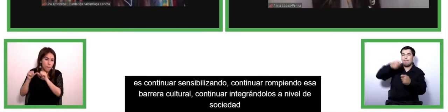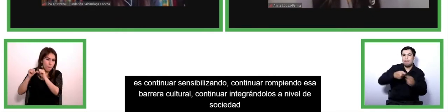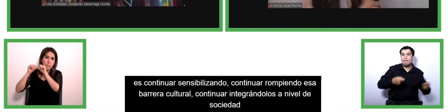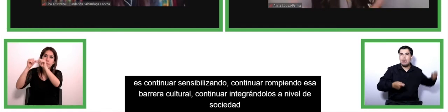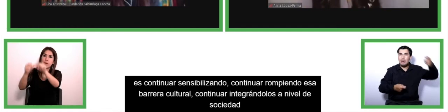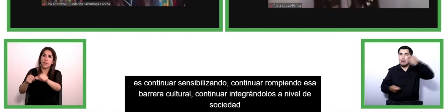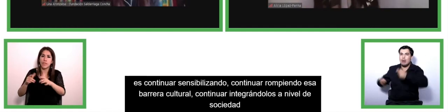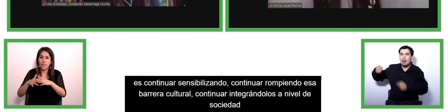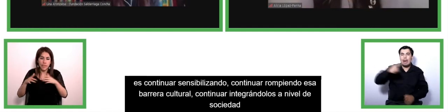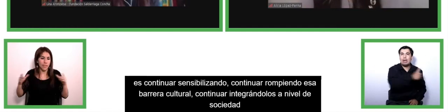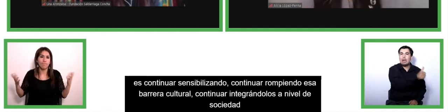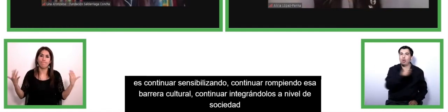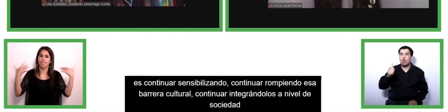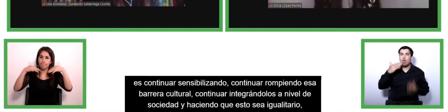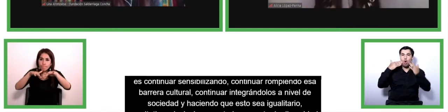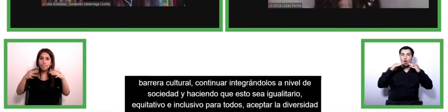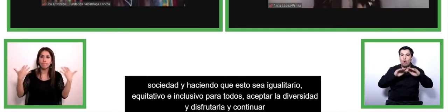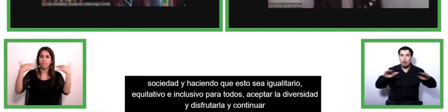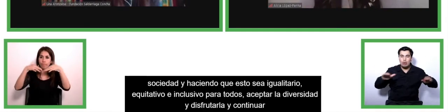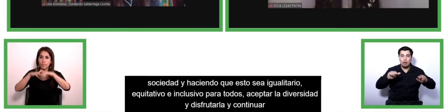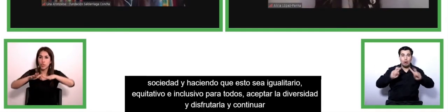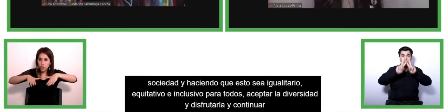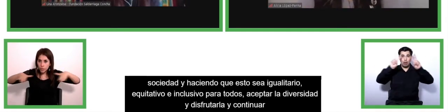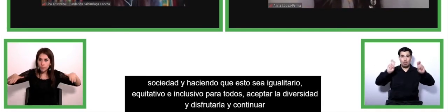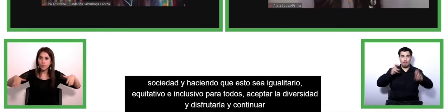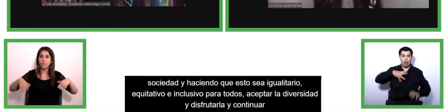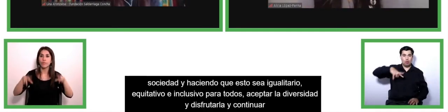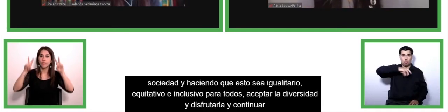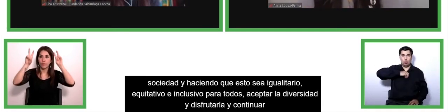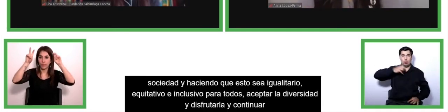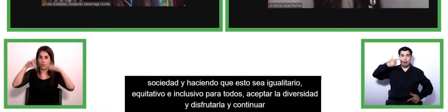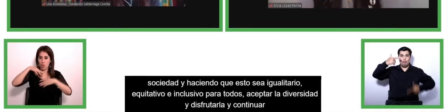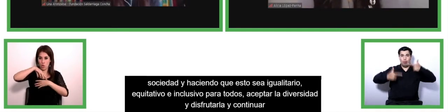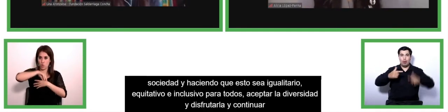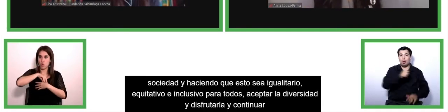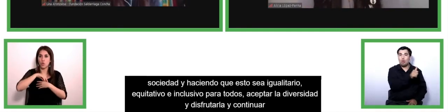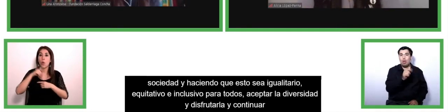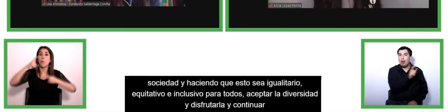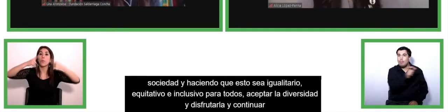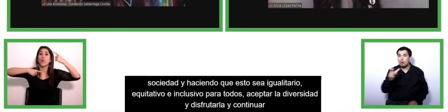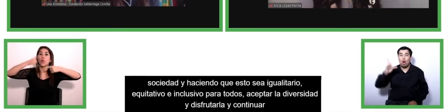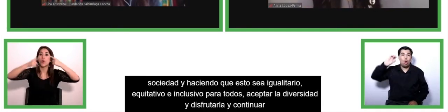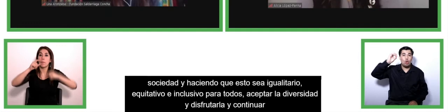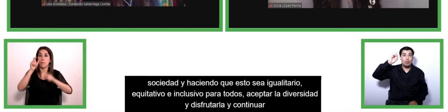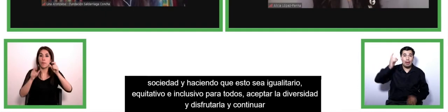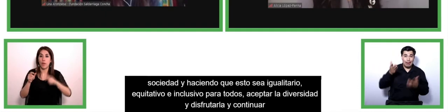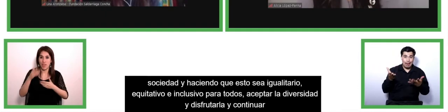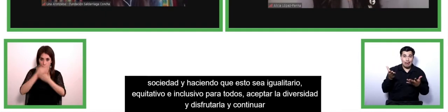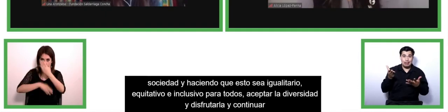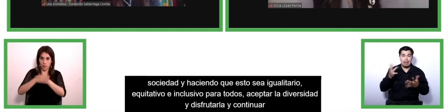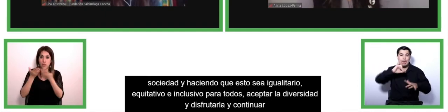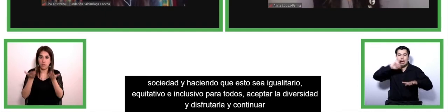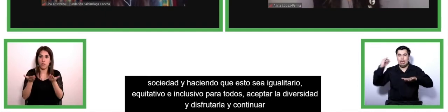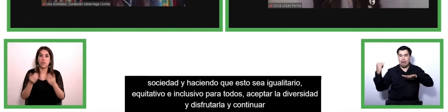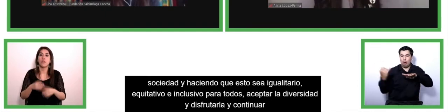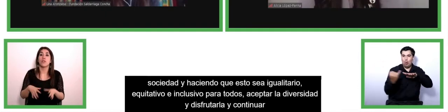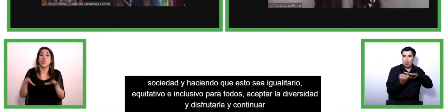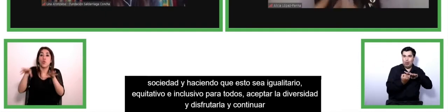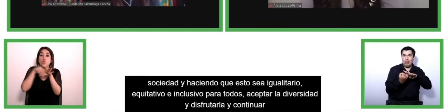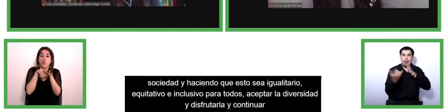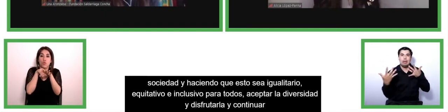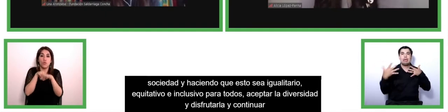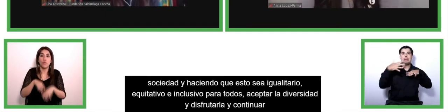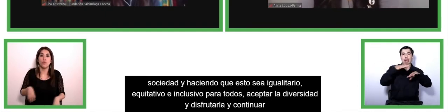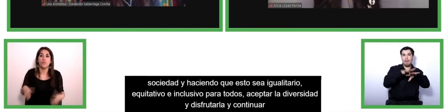niños y niñas, en el caso de nuestra política, y todas las personas con condiciones de discapacidad estén incluidas y sean parte de